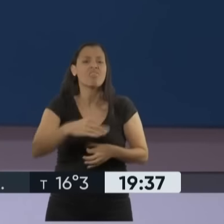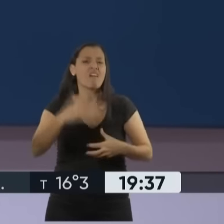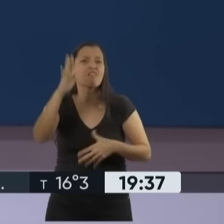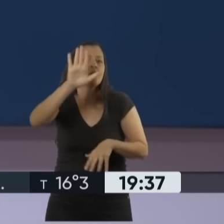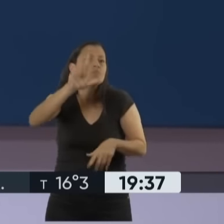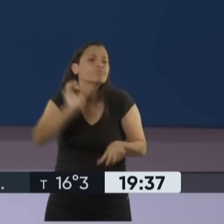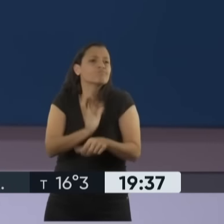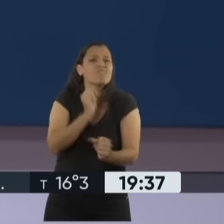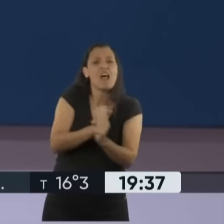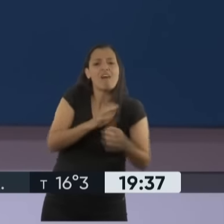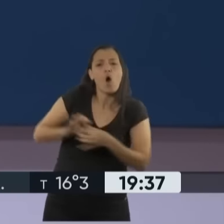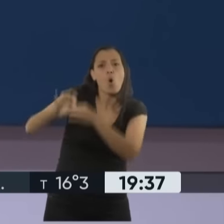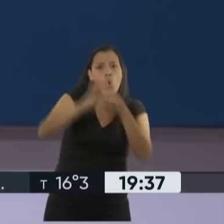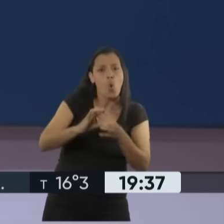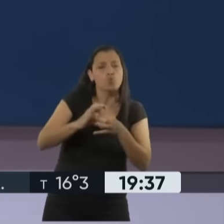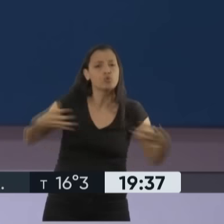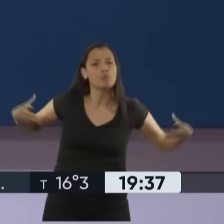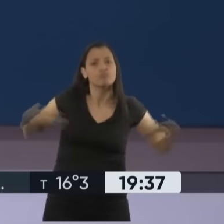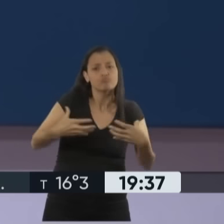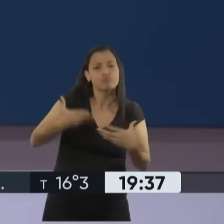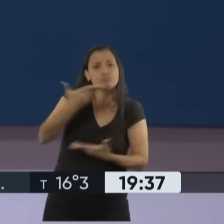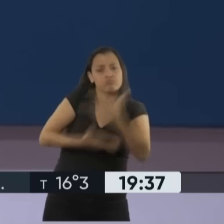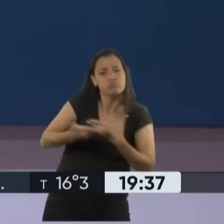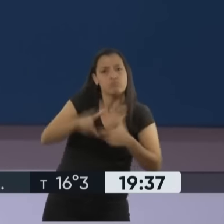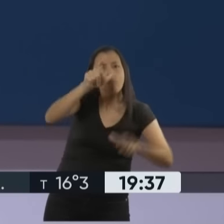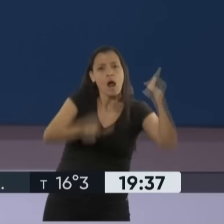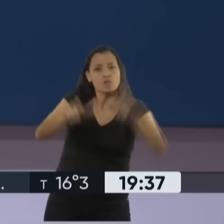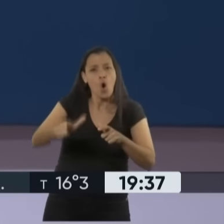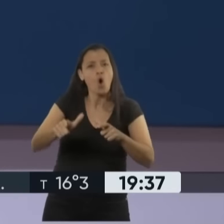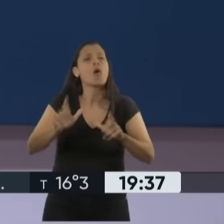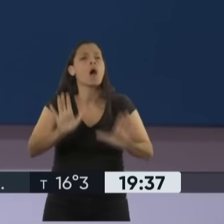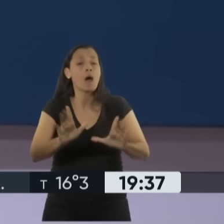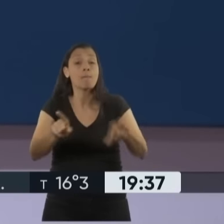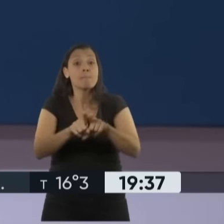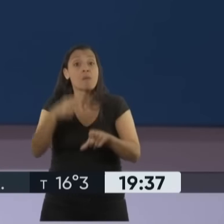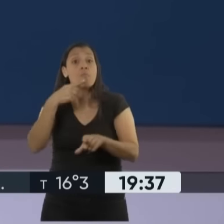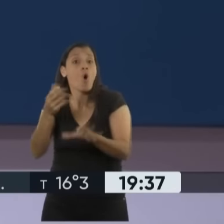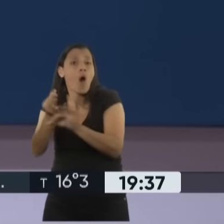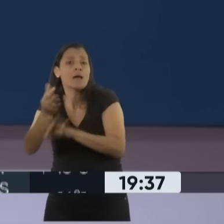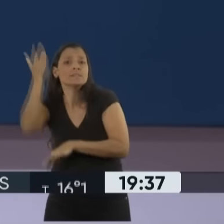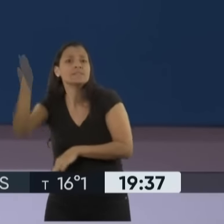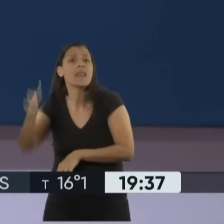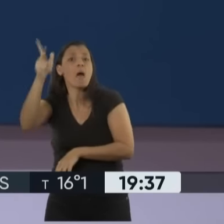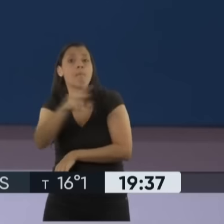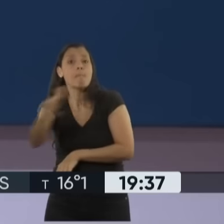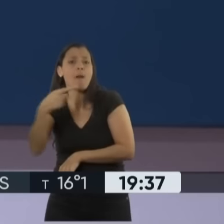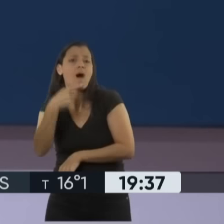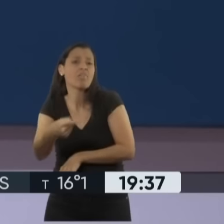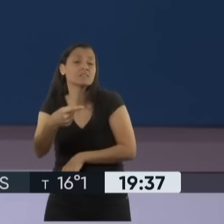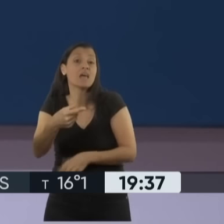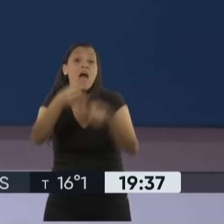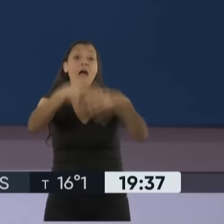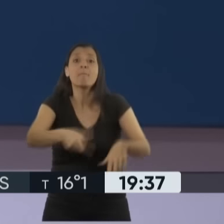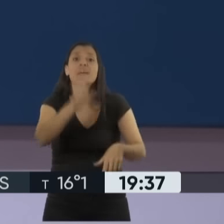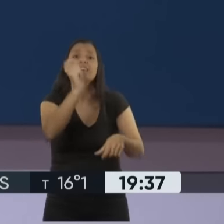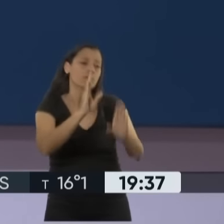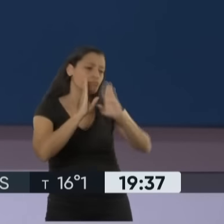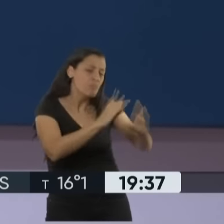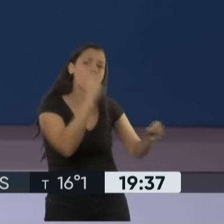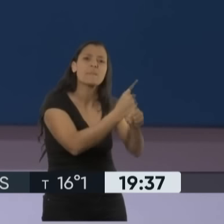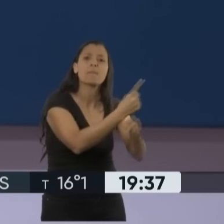un renovado humanismo que como enseña el papá francisco comience por los últimos